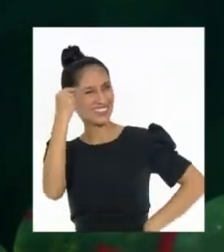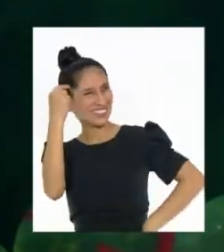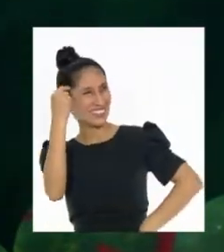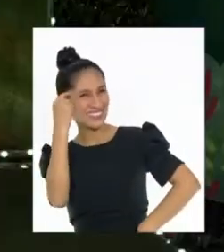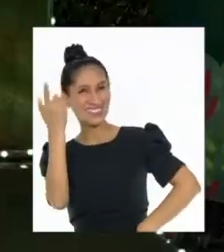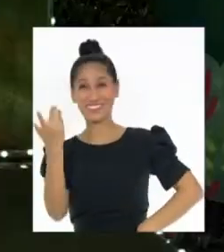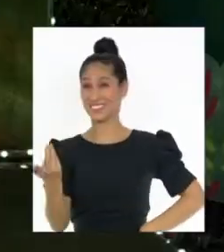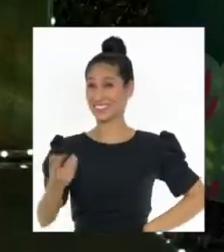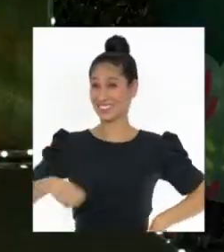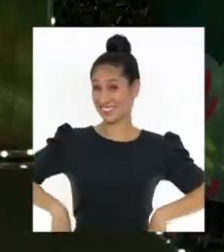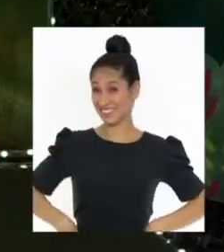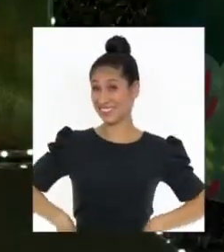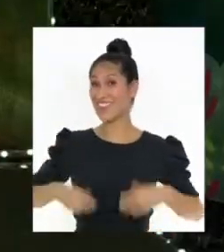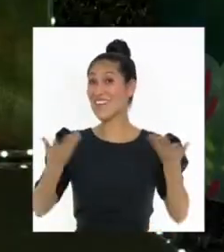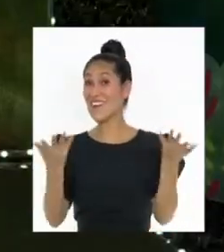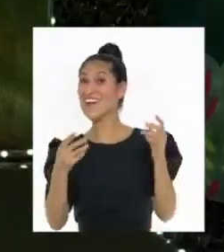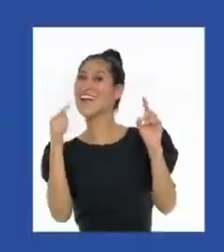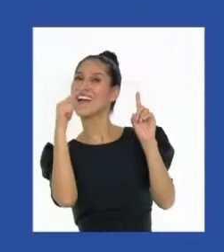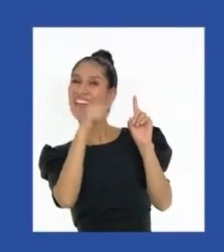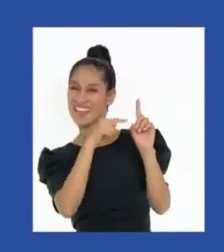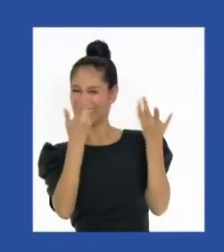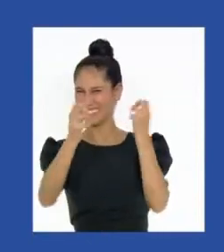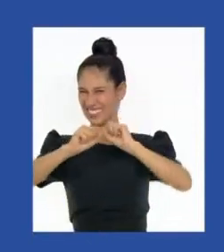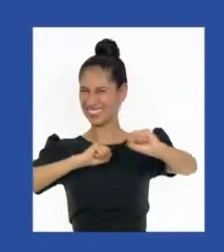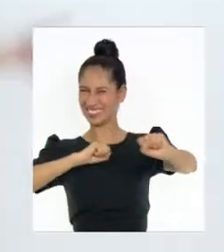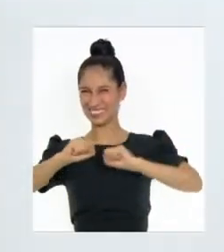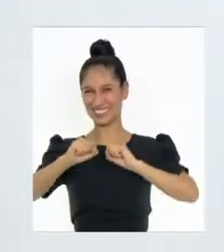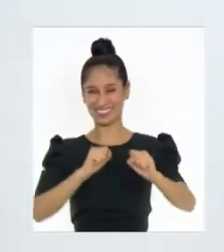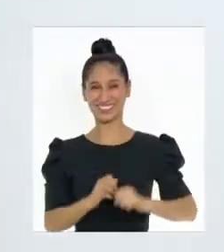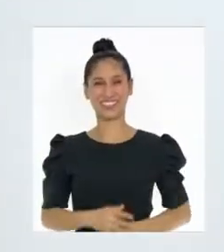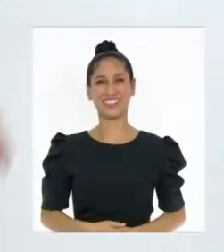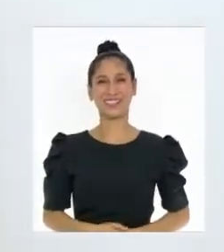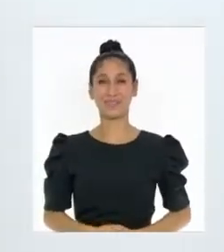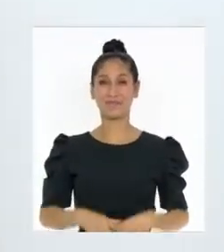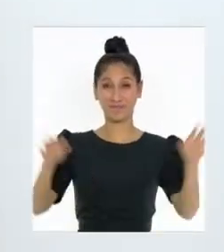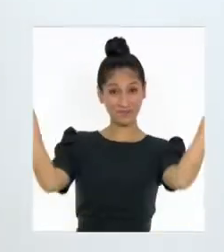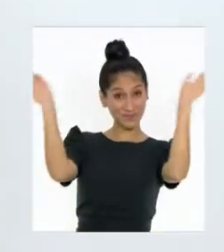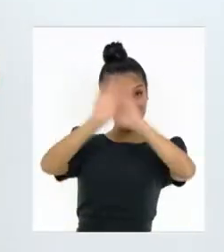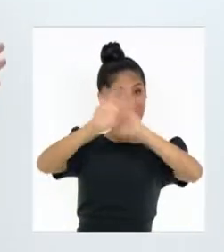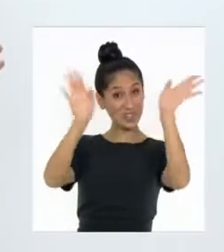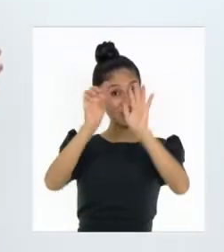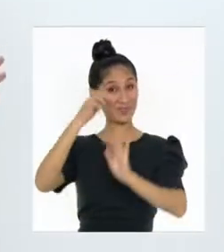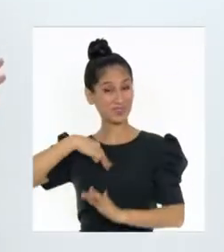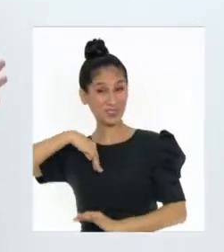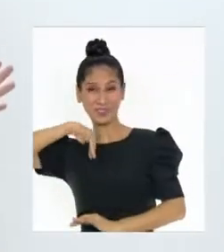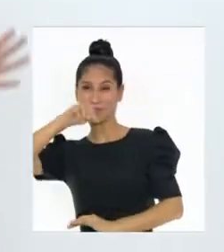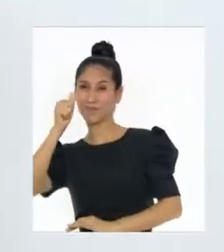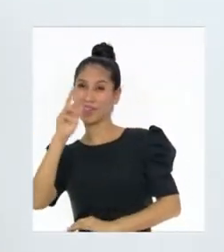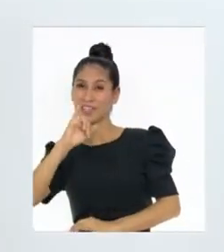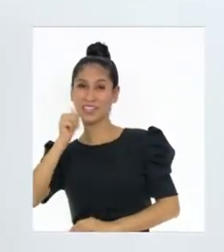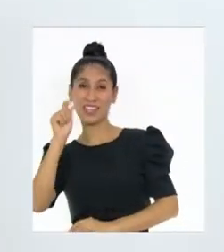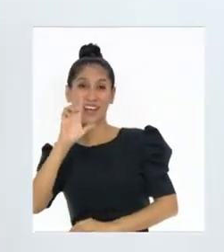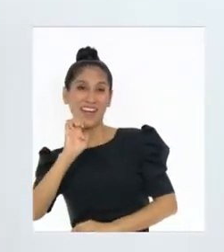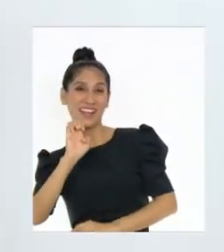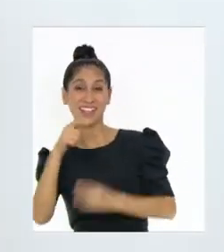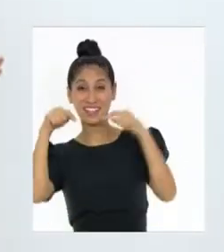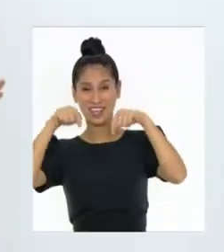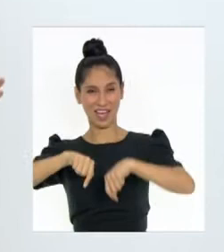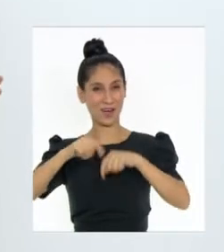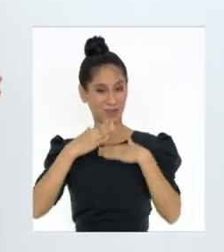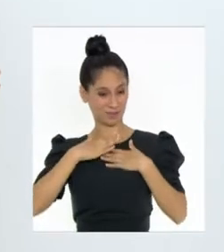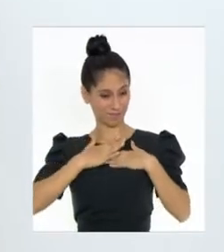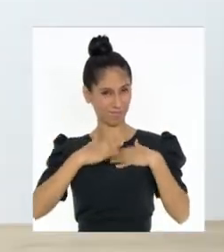mente con Activarte. Hola, yo soy Mariale y hoy vamos a mover cosas conectando